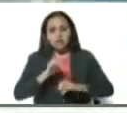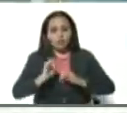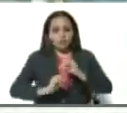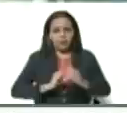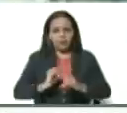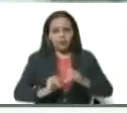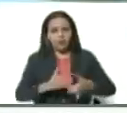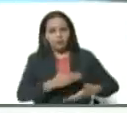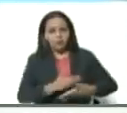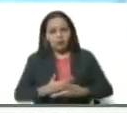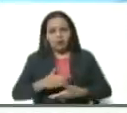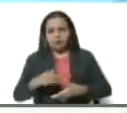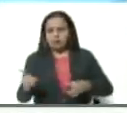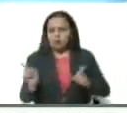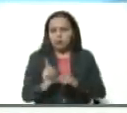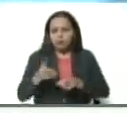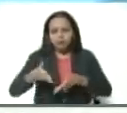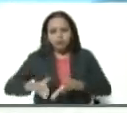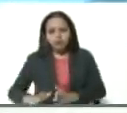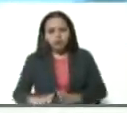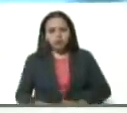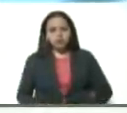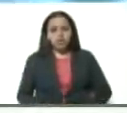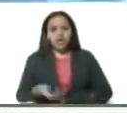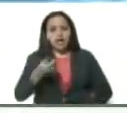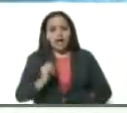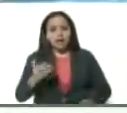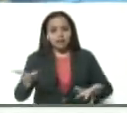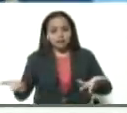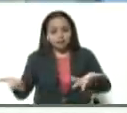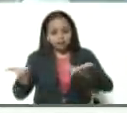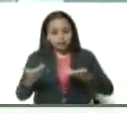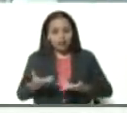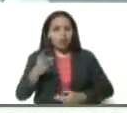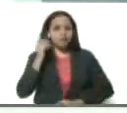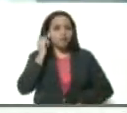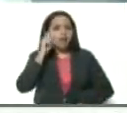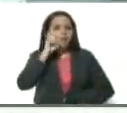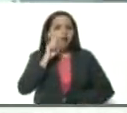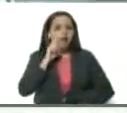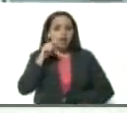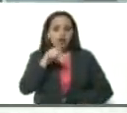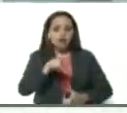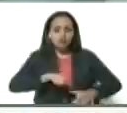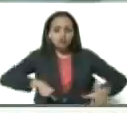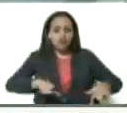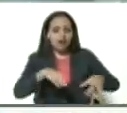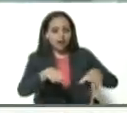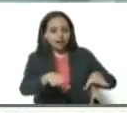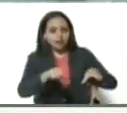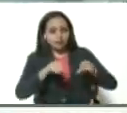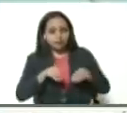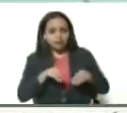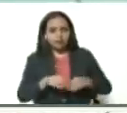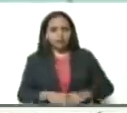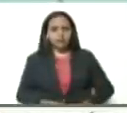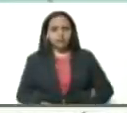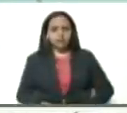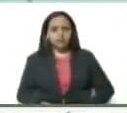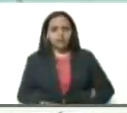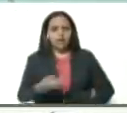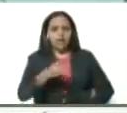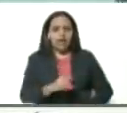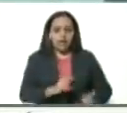y neonatales. Vamos a recibir a todas aquellas embarazadas desde el área de admisión de obstetricia. Va a